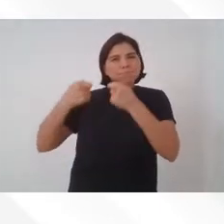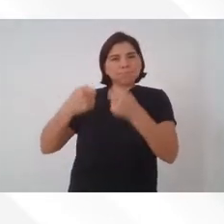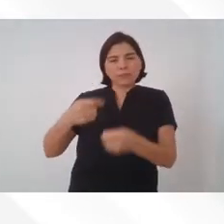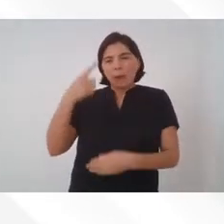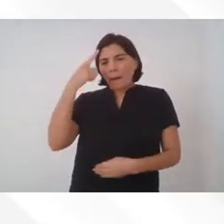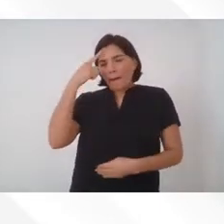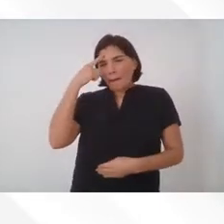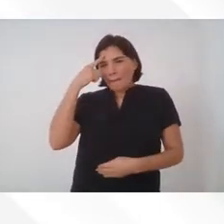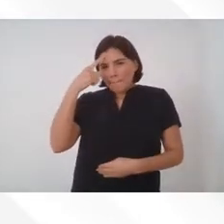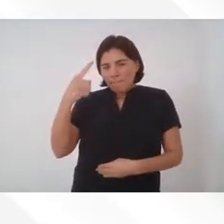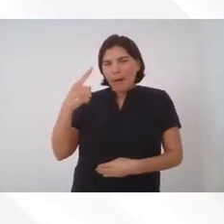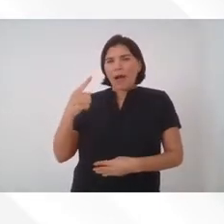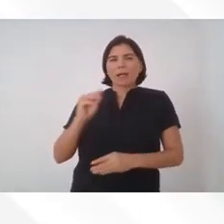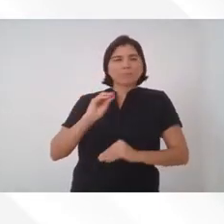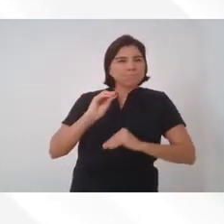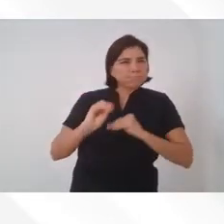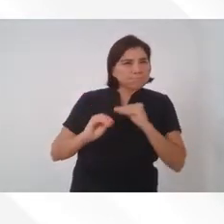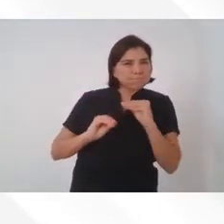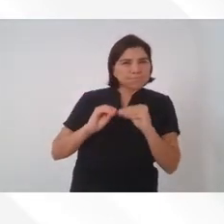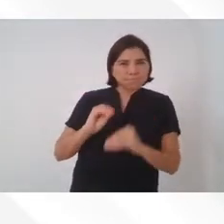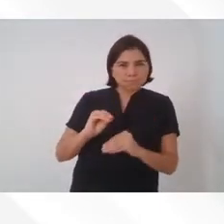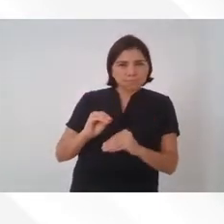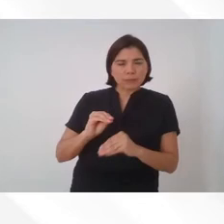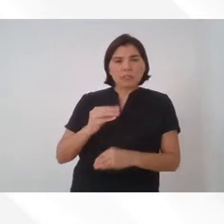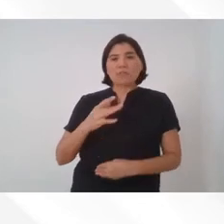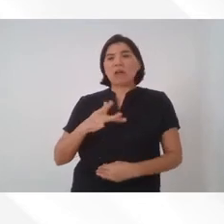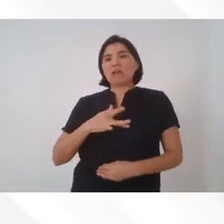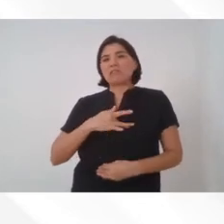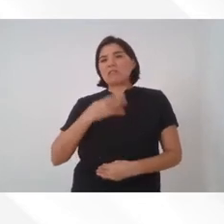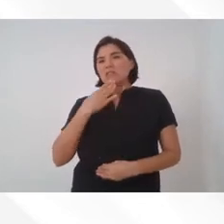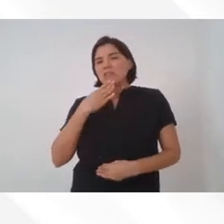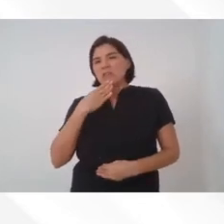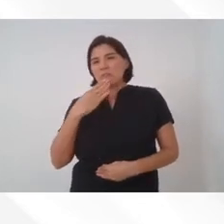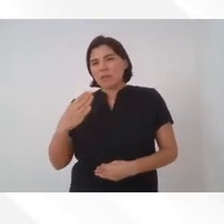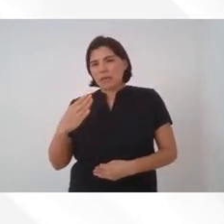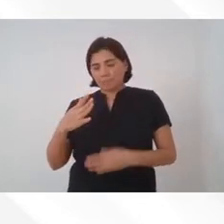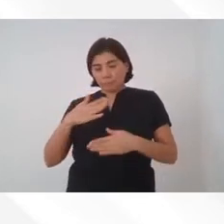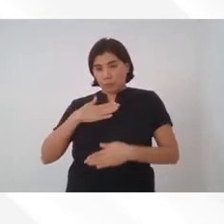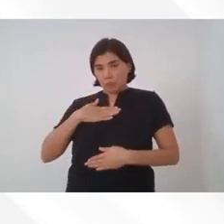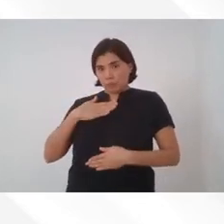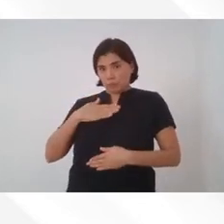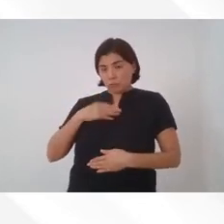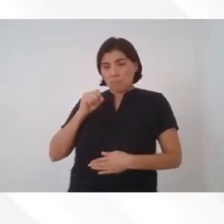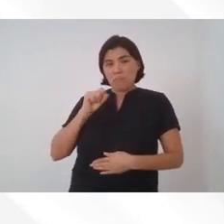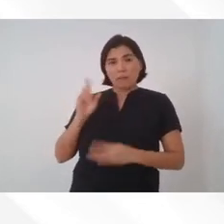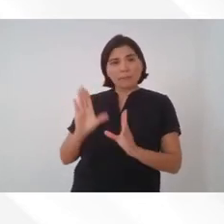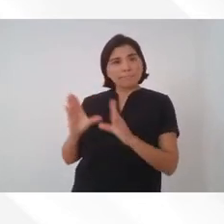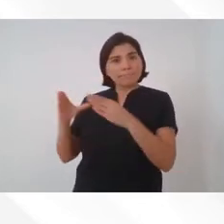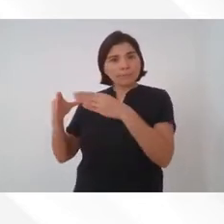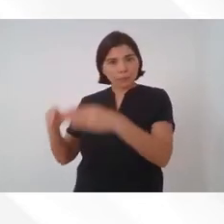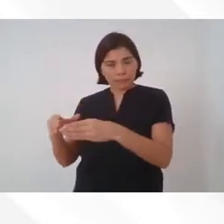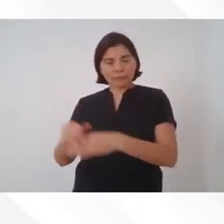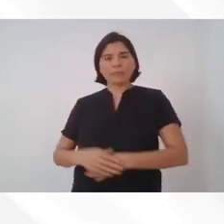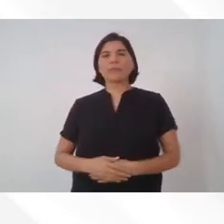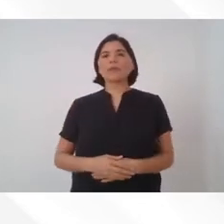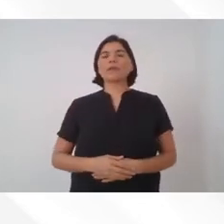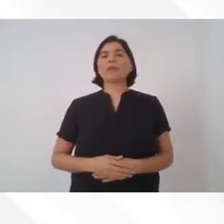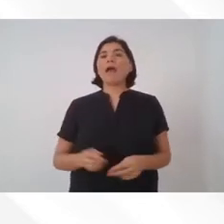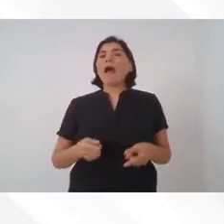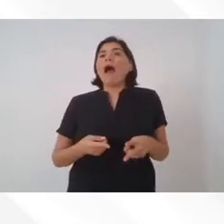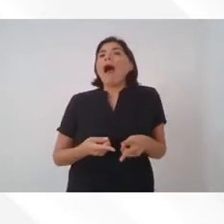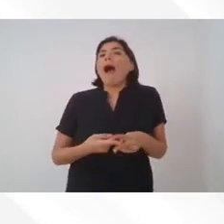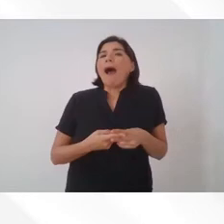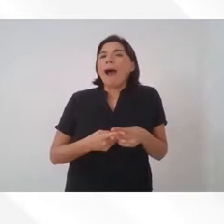personal y colectivo. Antes de comenzar, quiero agradecer la participación de Erika